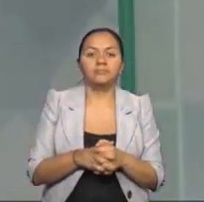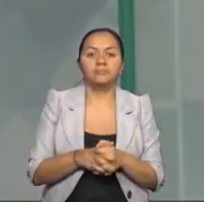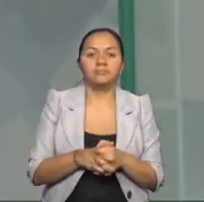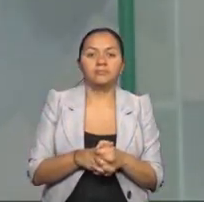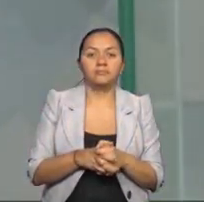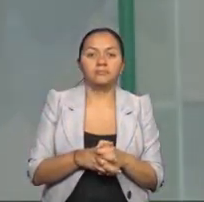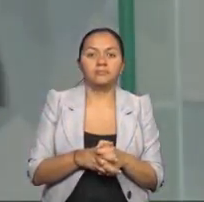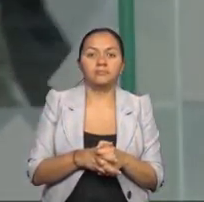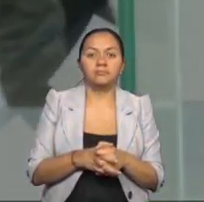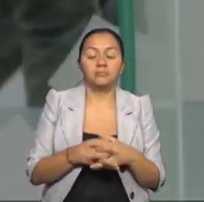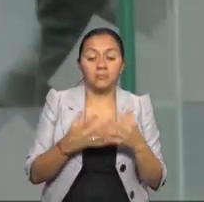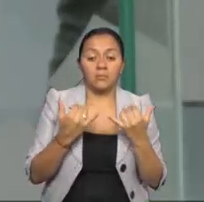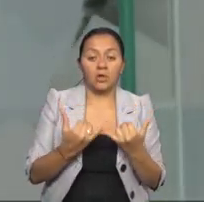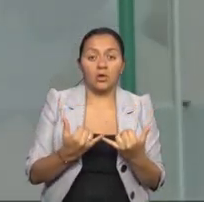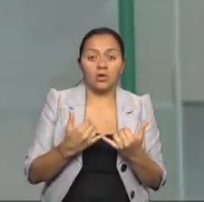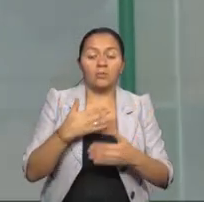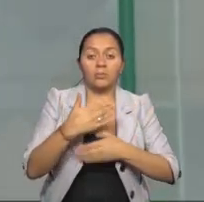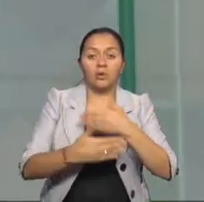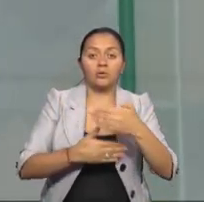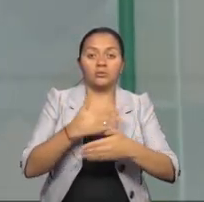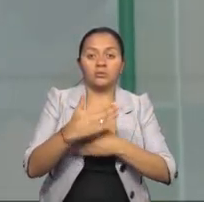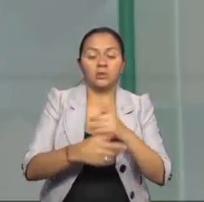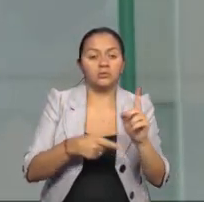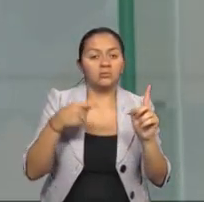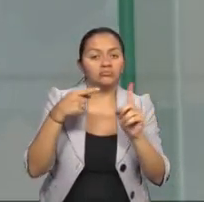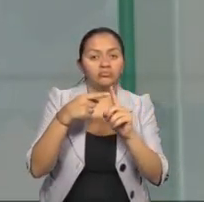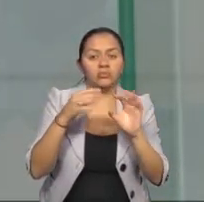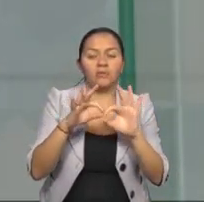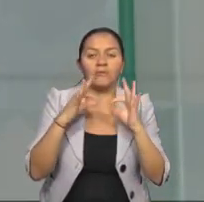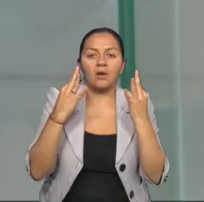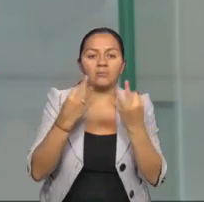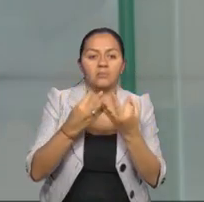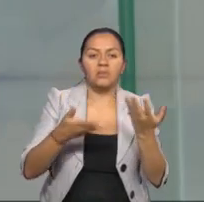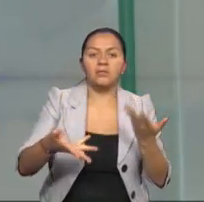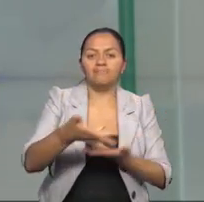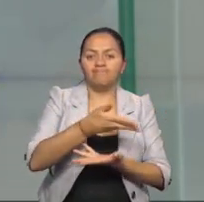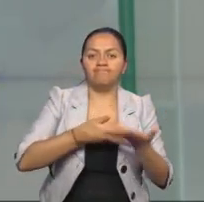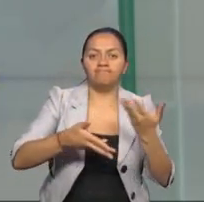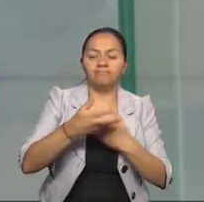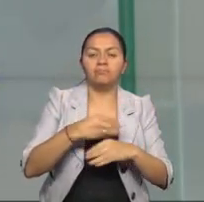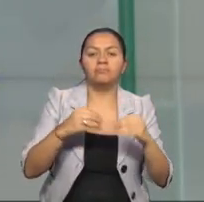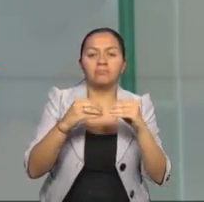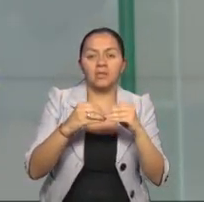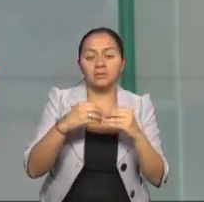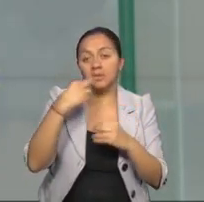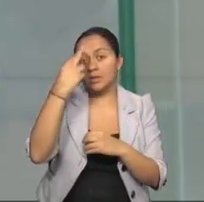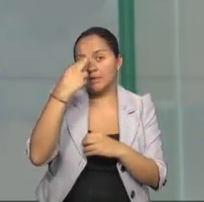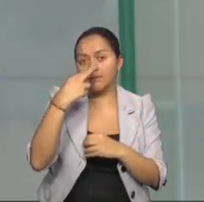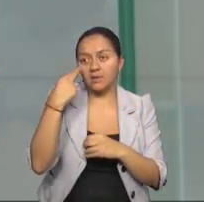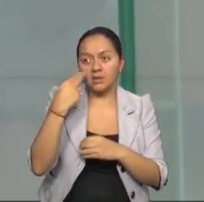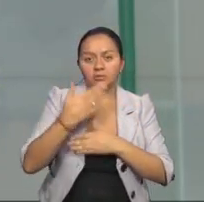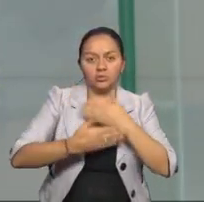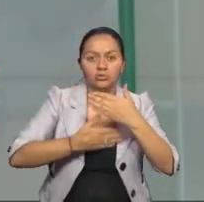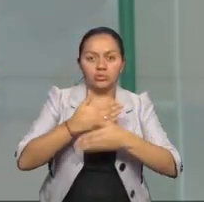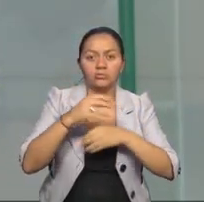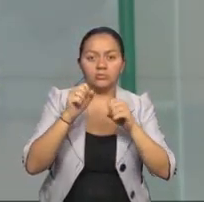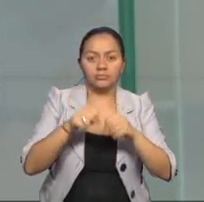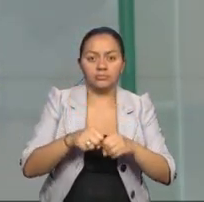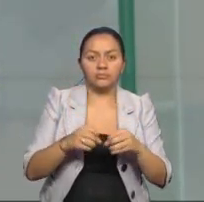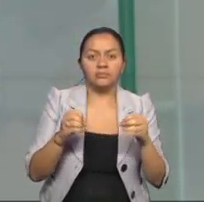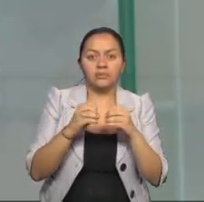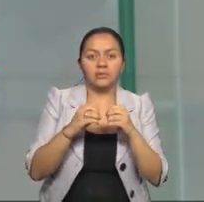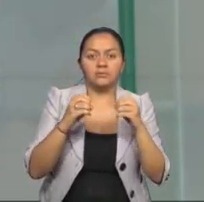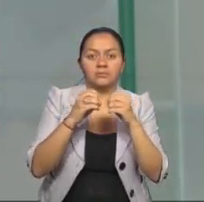proceso no sea entiendo entras a la familia conversas vas haciendo rehabilitación es cierto desde el medio